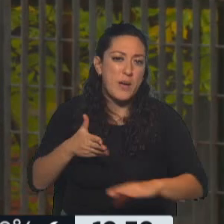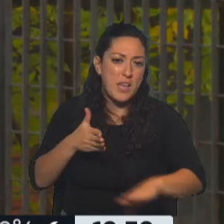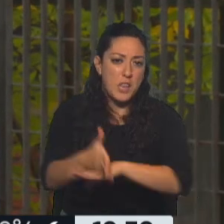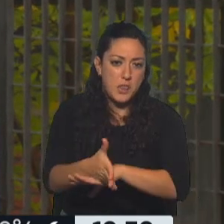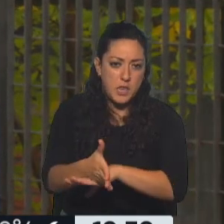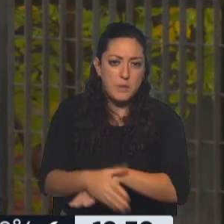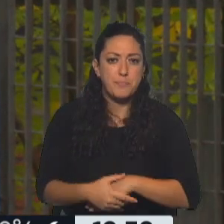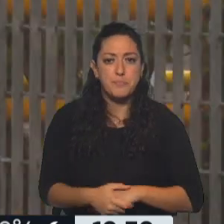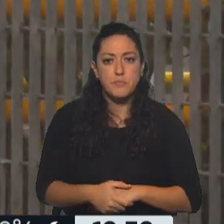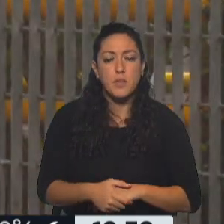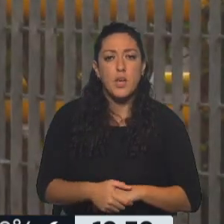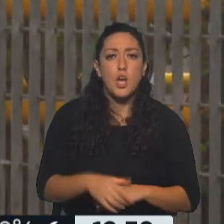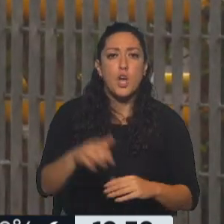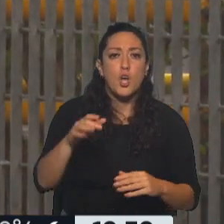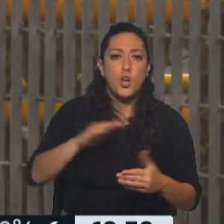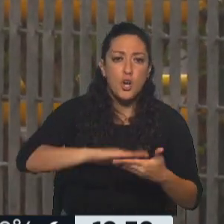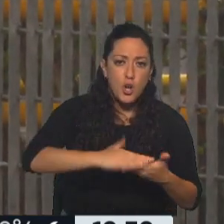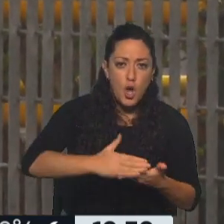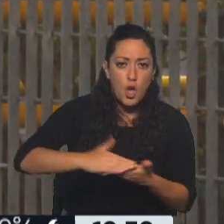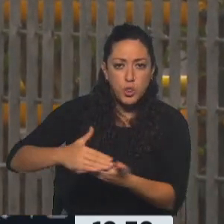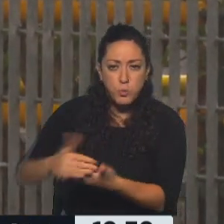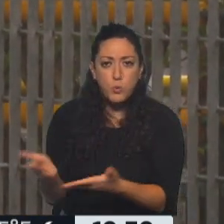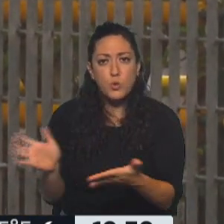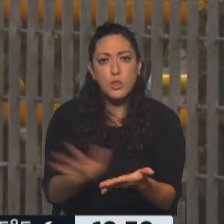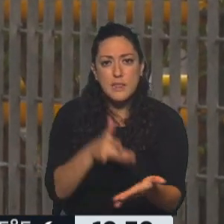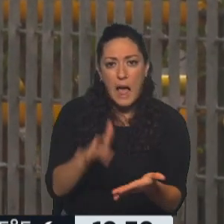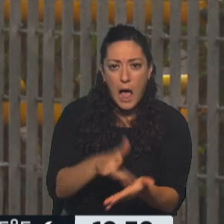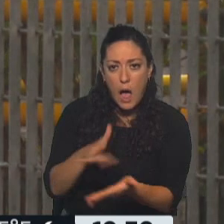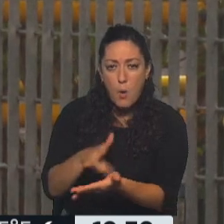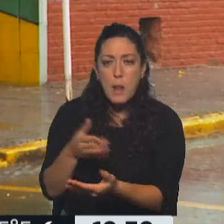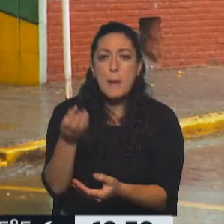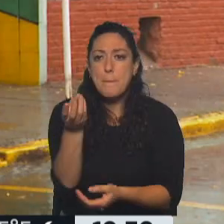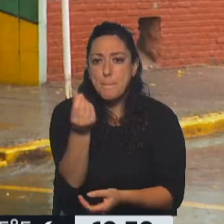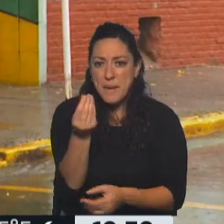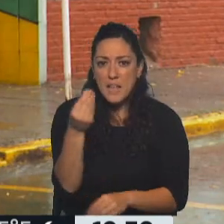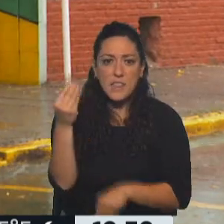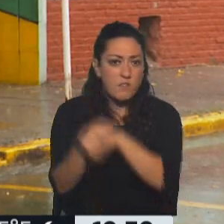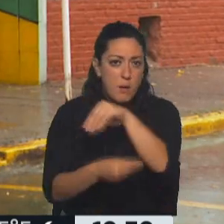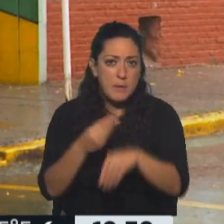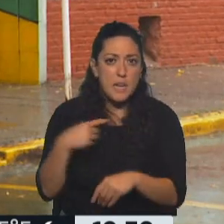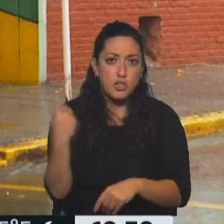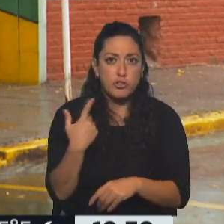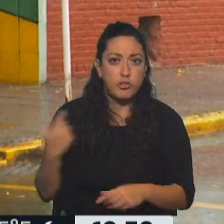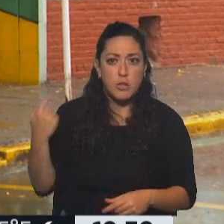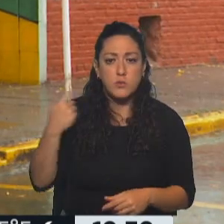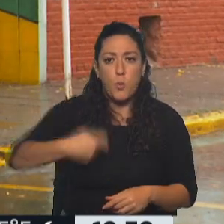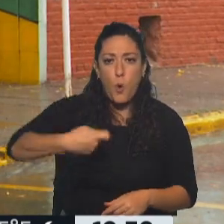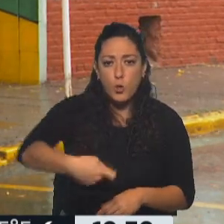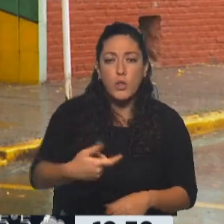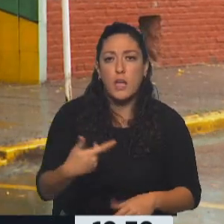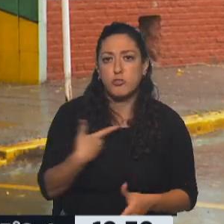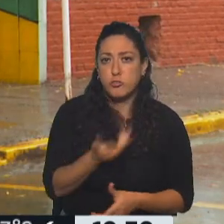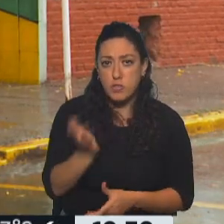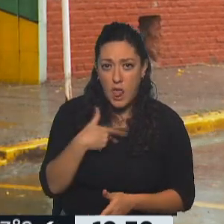Se robaron notebooks, se robaron tablets, se robaron dinero, el dinero de las familias que depositamos como cuota social de la